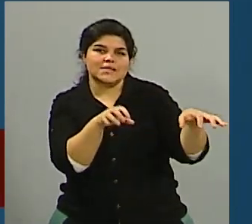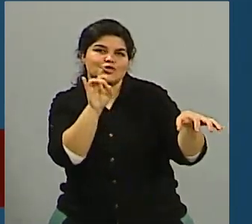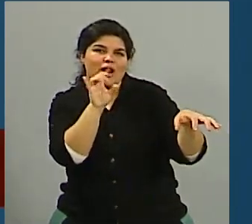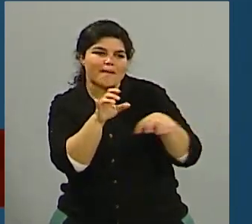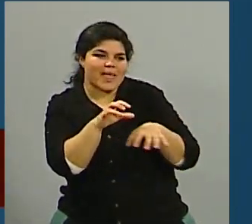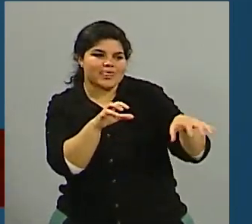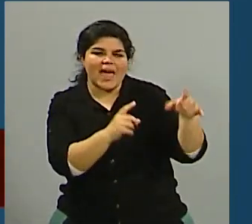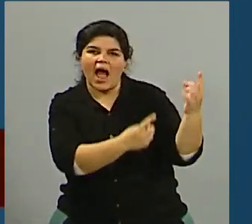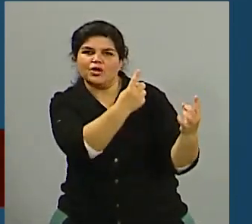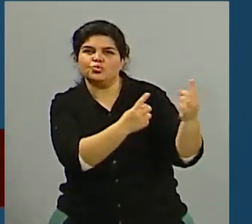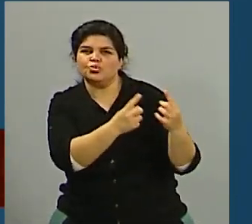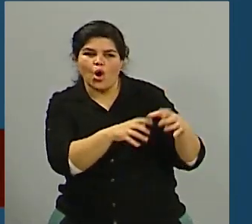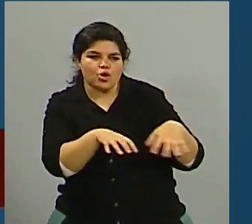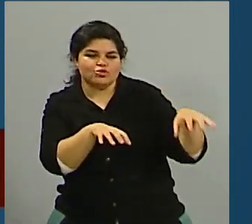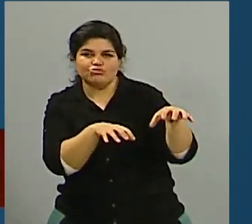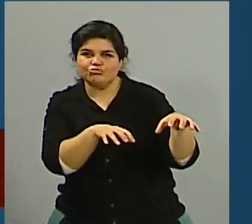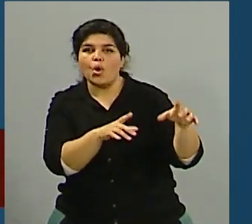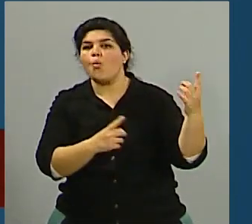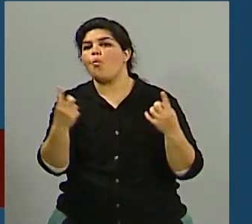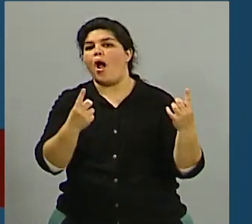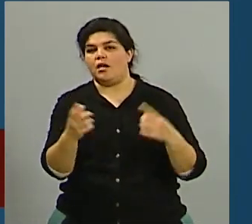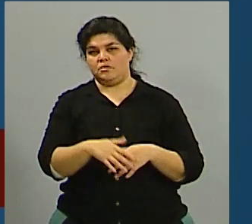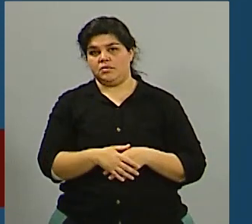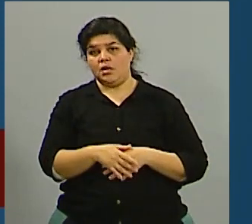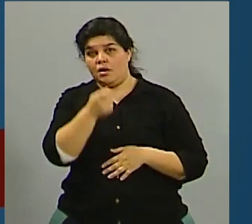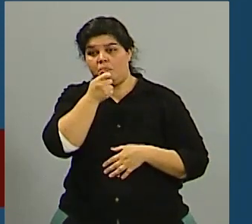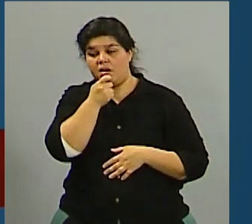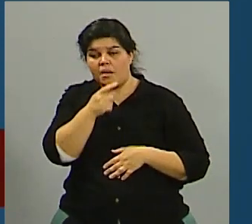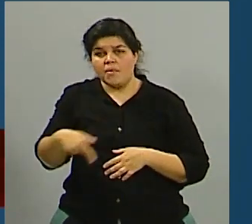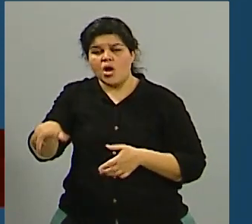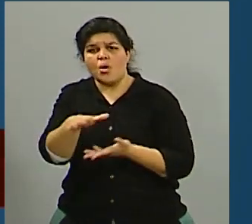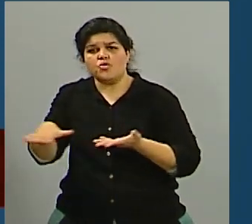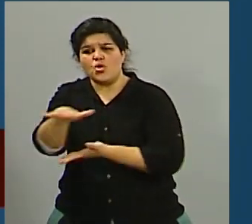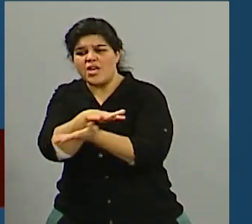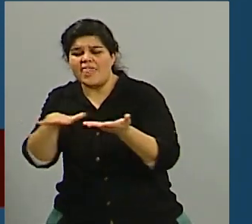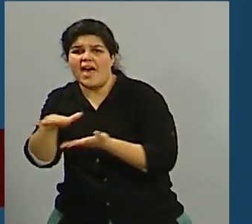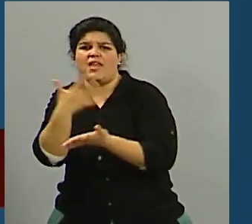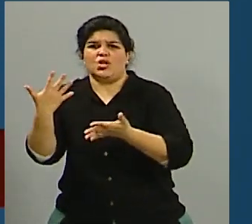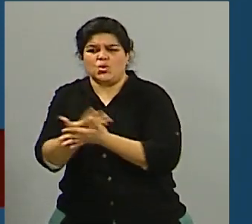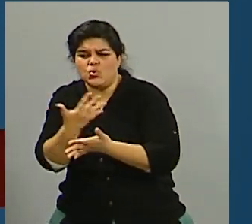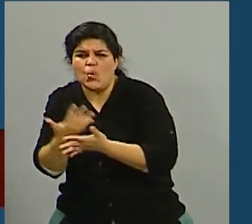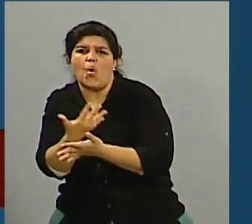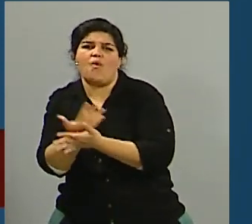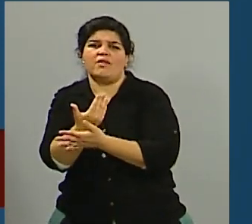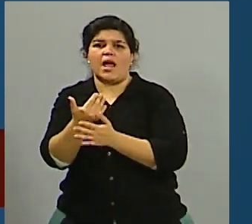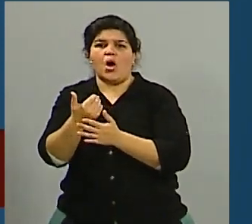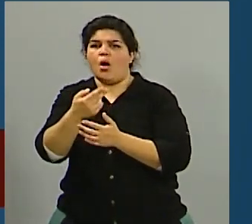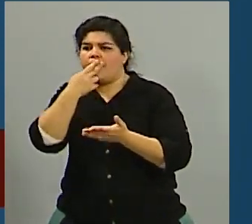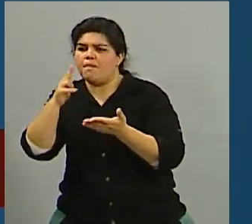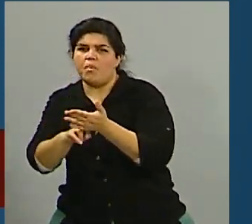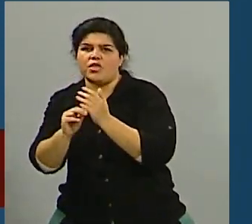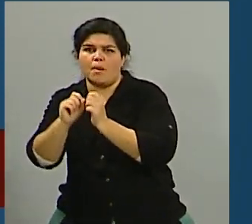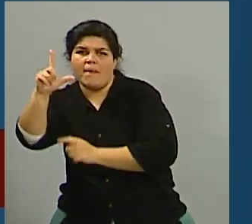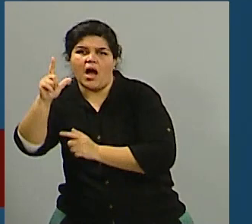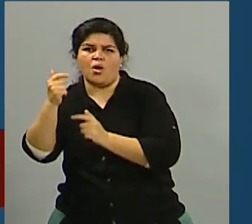los ajustes se van a hacer sobre las clases medias, las más empobrecidas, o sobre las poblaciones más vulnerables, o